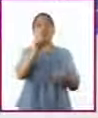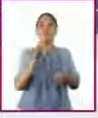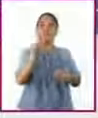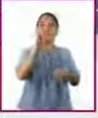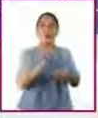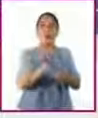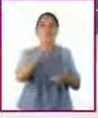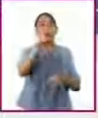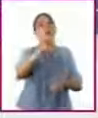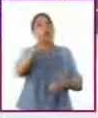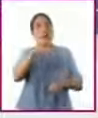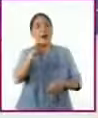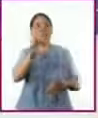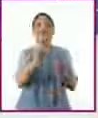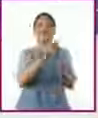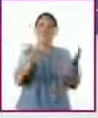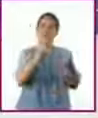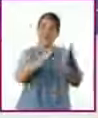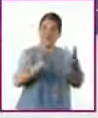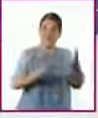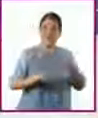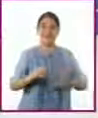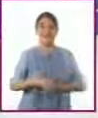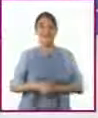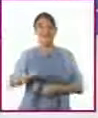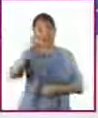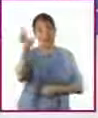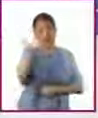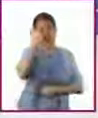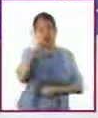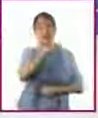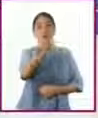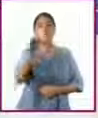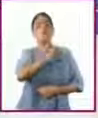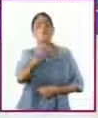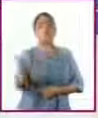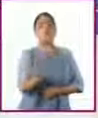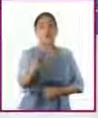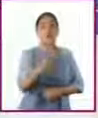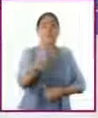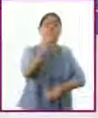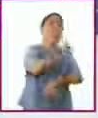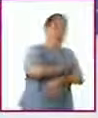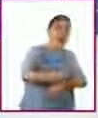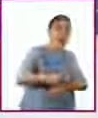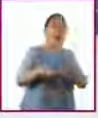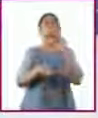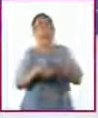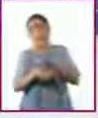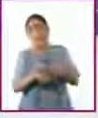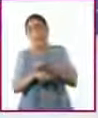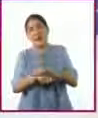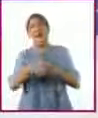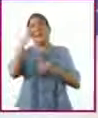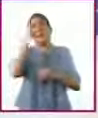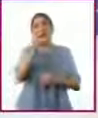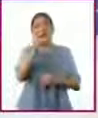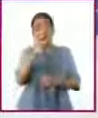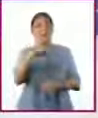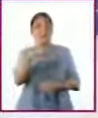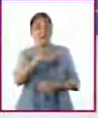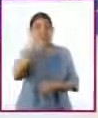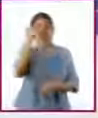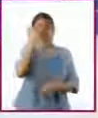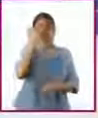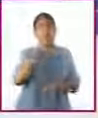sus propias fuentes literarias. Recuerden que pueden preguntarles a sus familiares o amigos si es que conocen